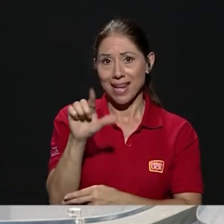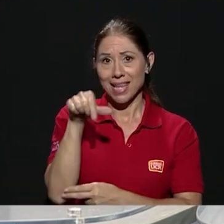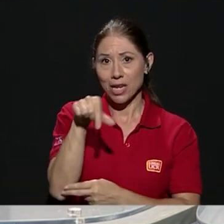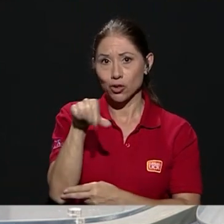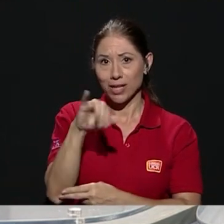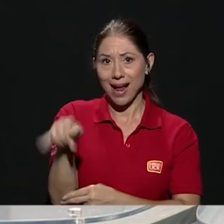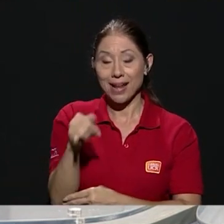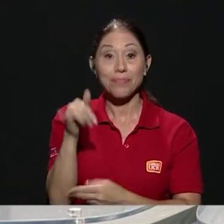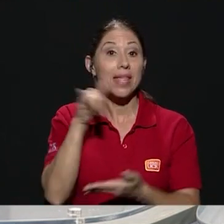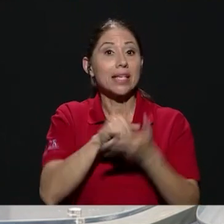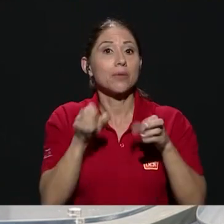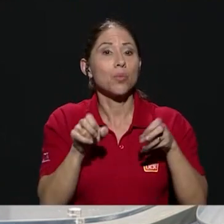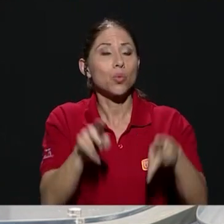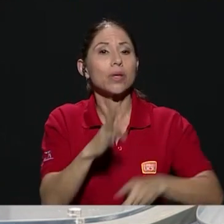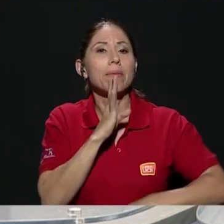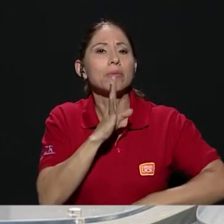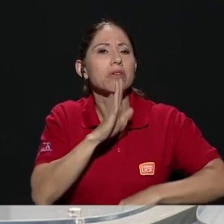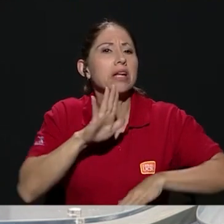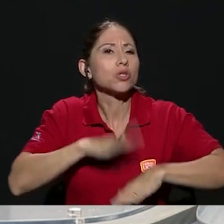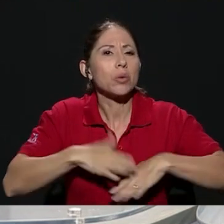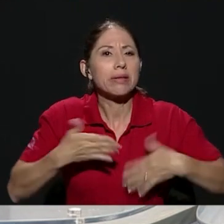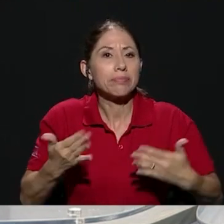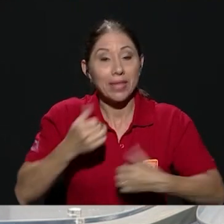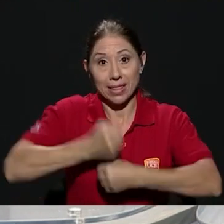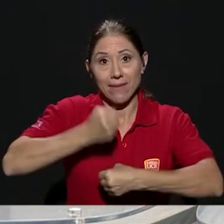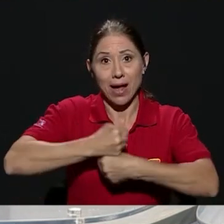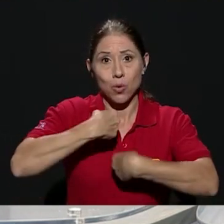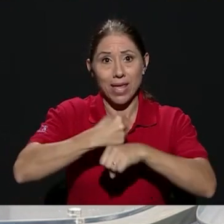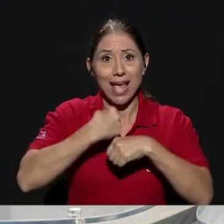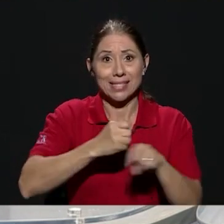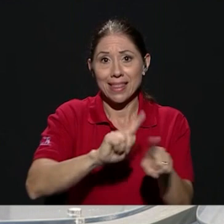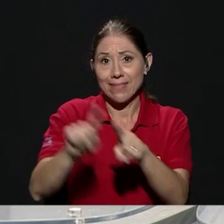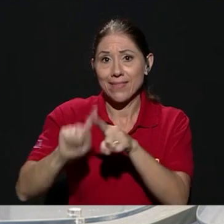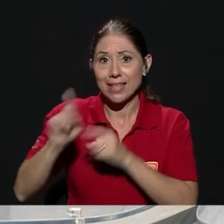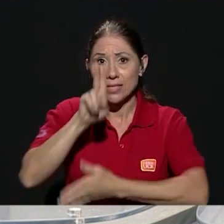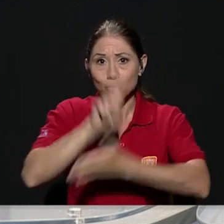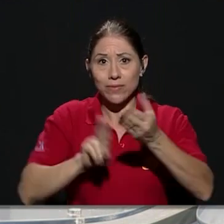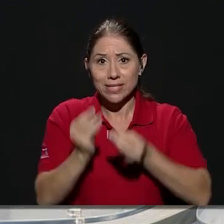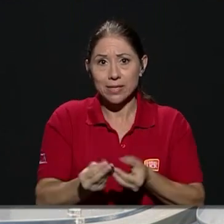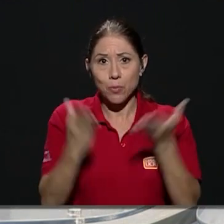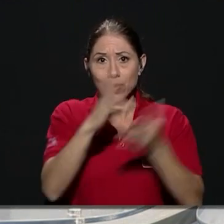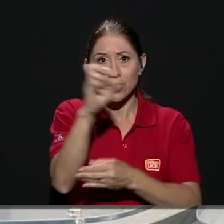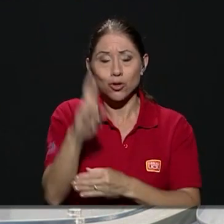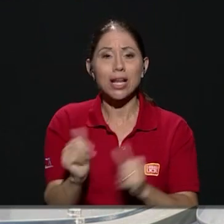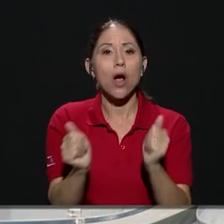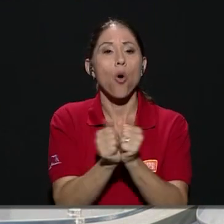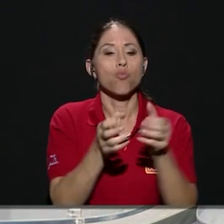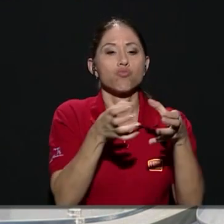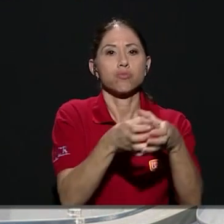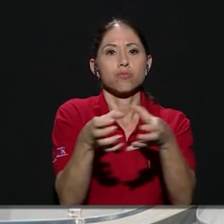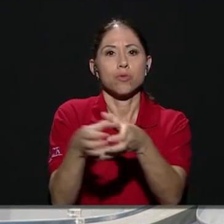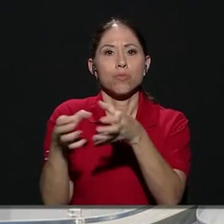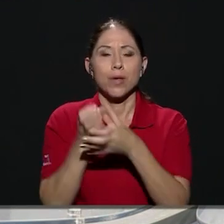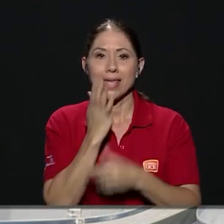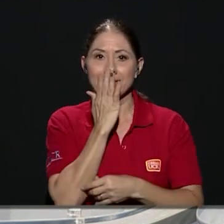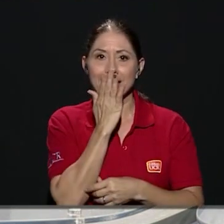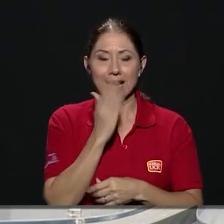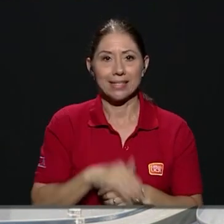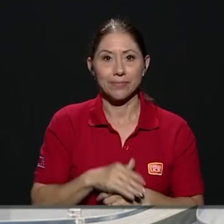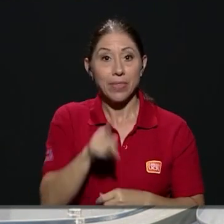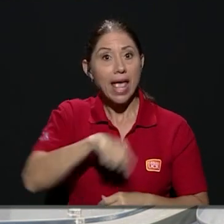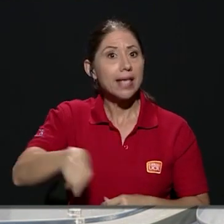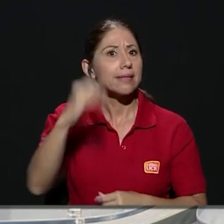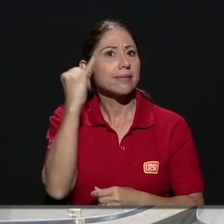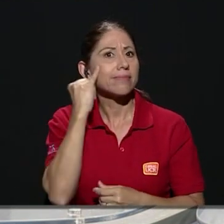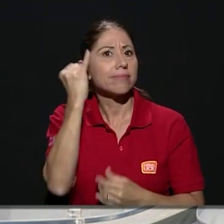esta oportunidad vamos a hablar sobre el trabajo que realizan las universidades públicas de Costa Rica con las poblaciones indígenas. Estas